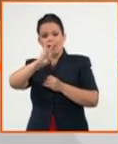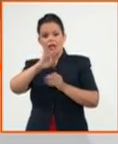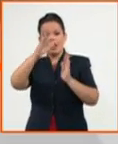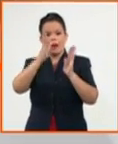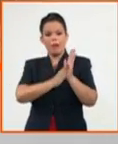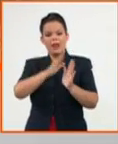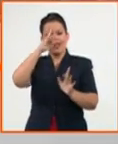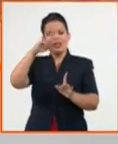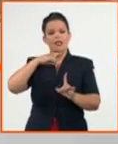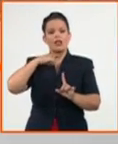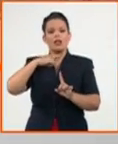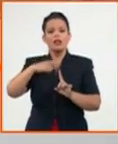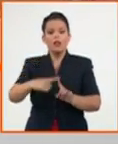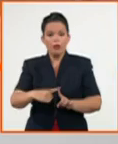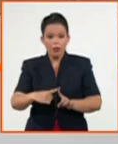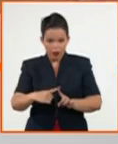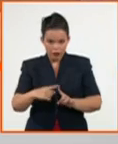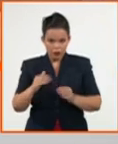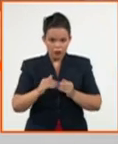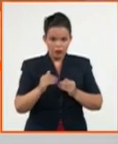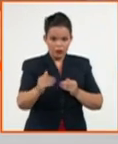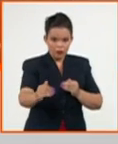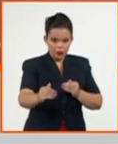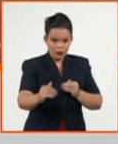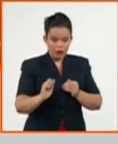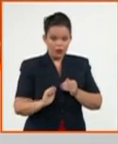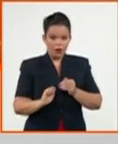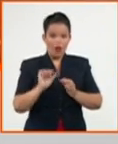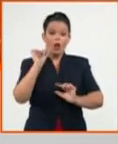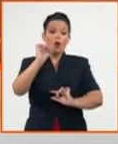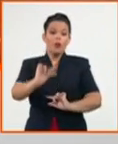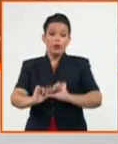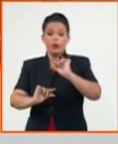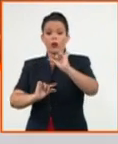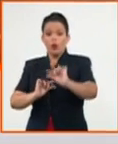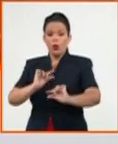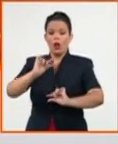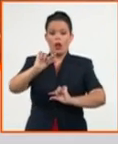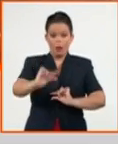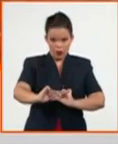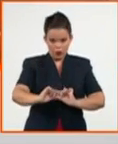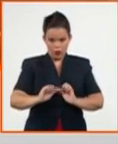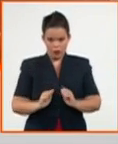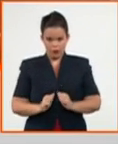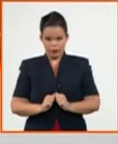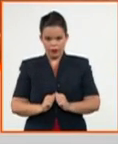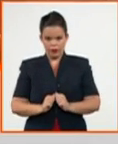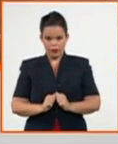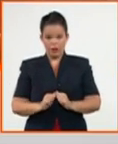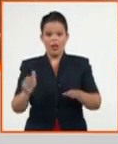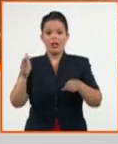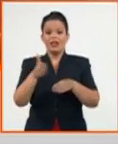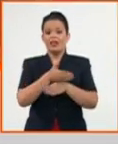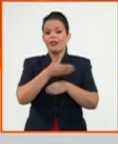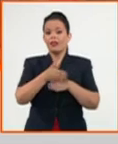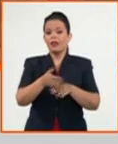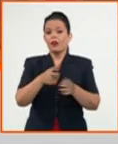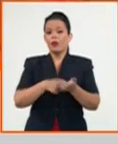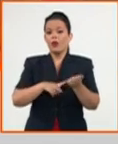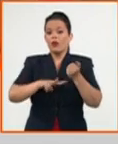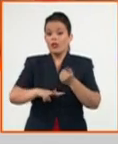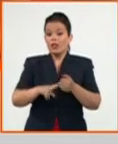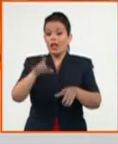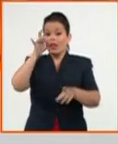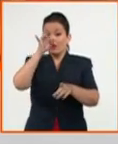escalonada en las diferentes provincias del país por supuesto en cada uno de los territorios se comunicará de forma oportuna y